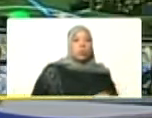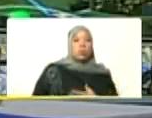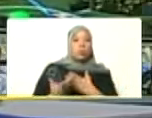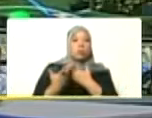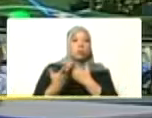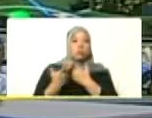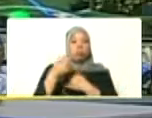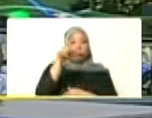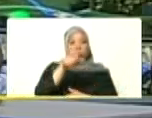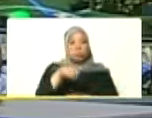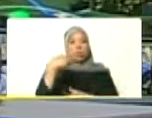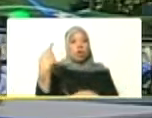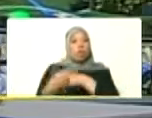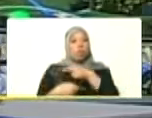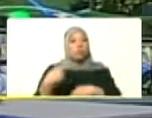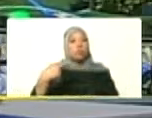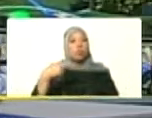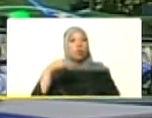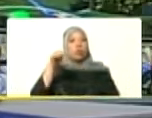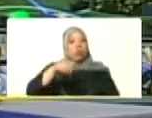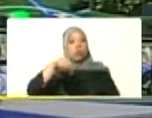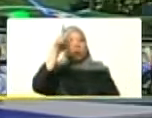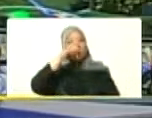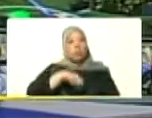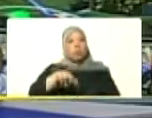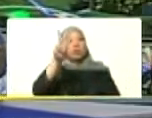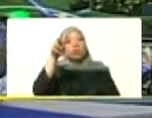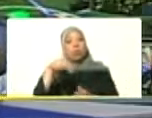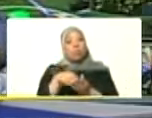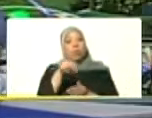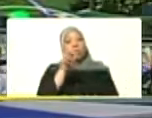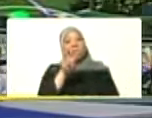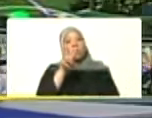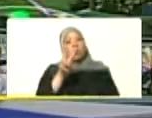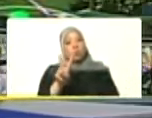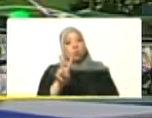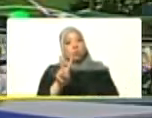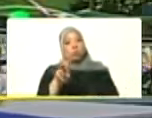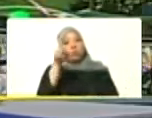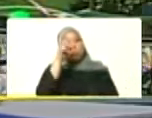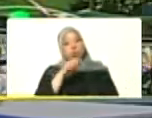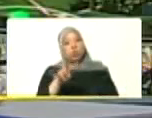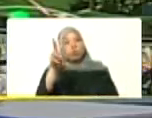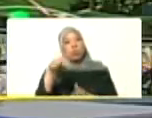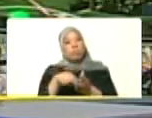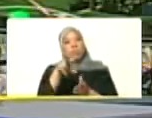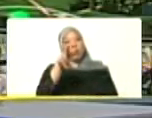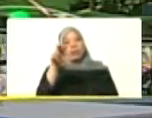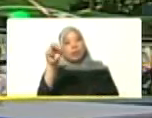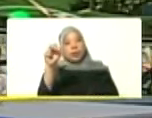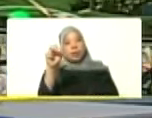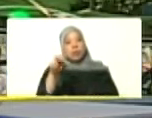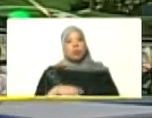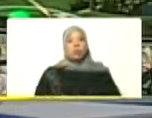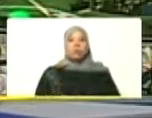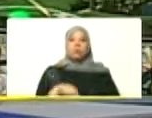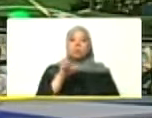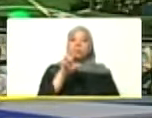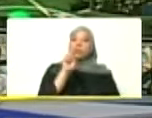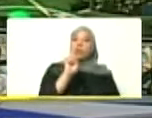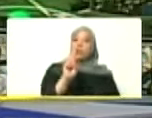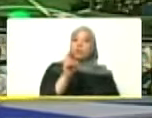ha logrado la revolución bolivariana en este año 2022 y de aquí al 2030. Las